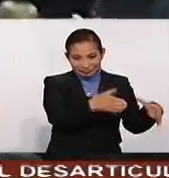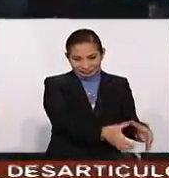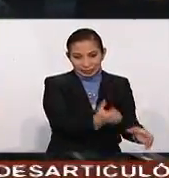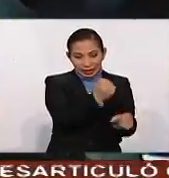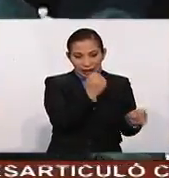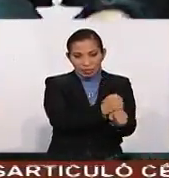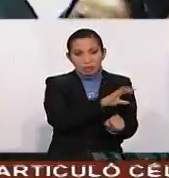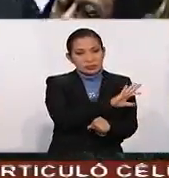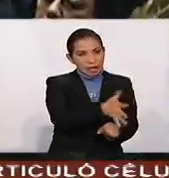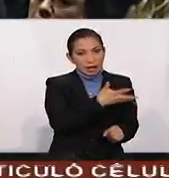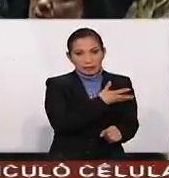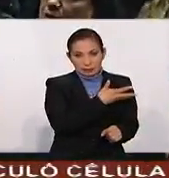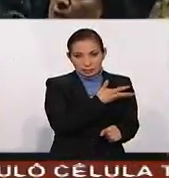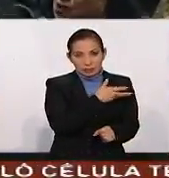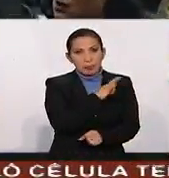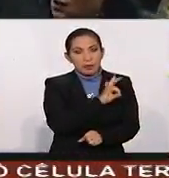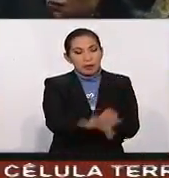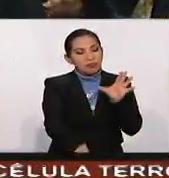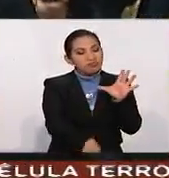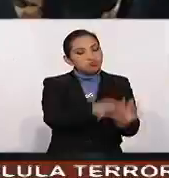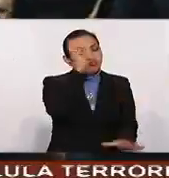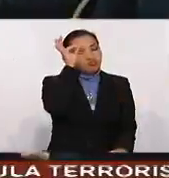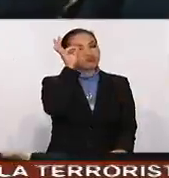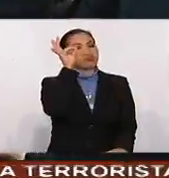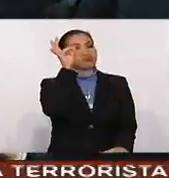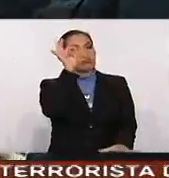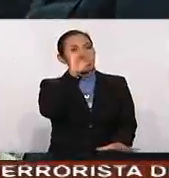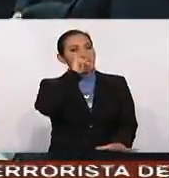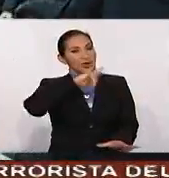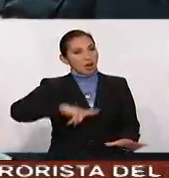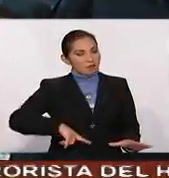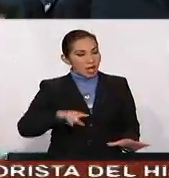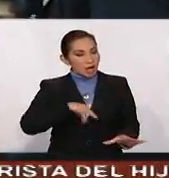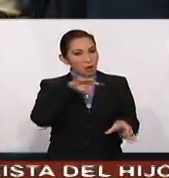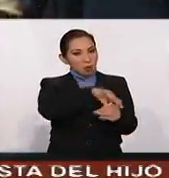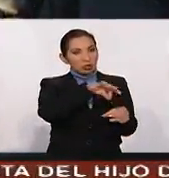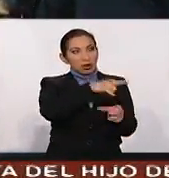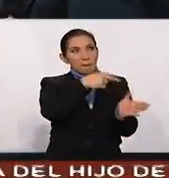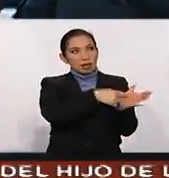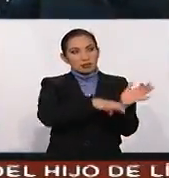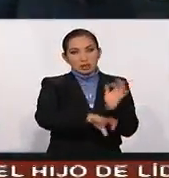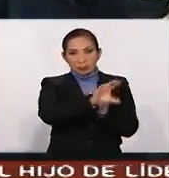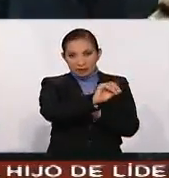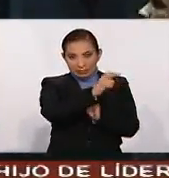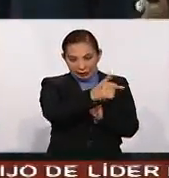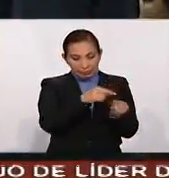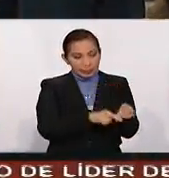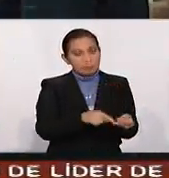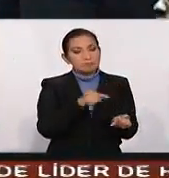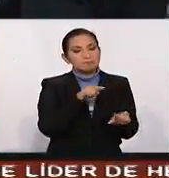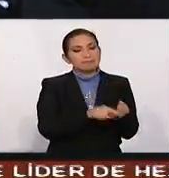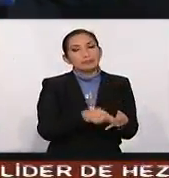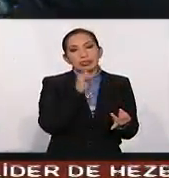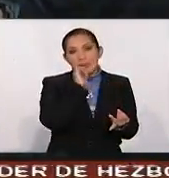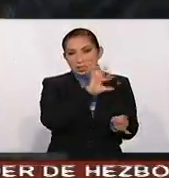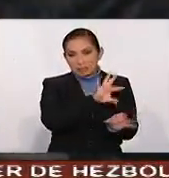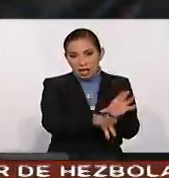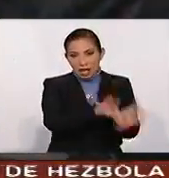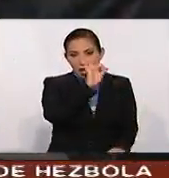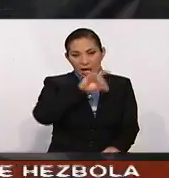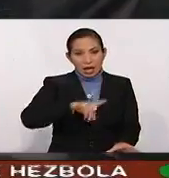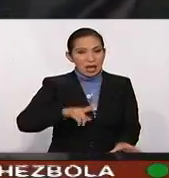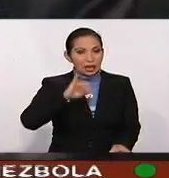algunos años ya tenemos la posibilidad de elegir al jefe de gobierno desde el 97, también hemos electo ya a nuestros